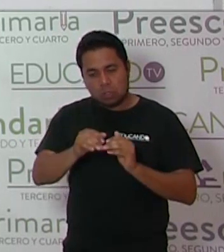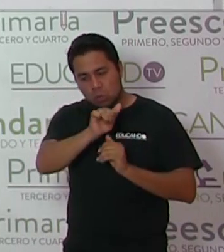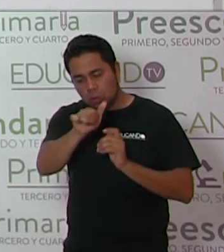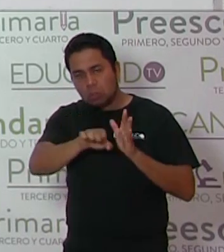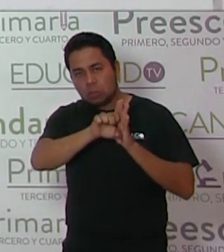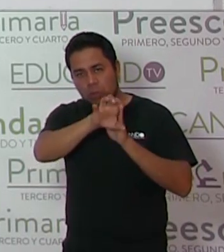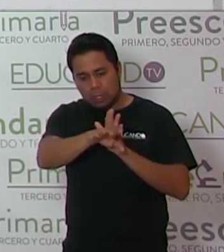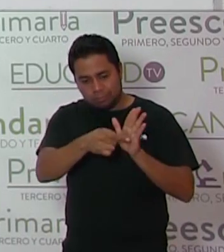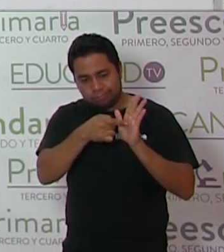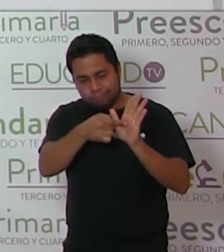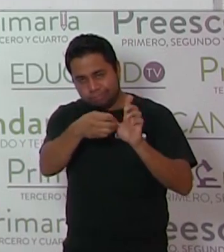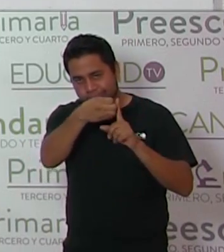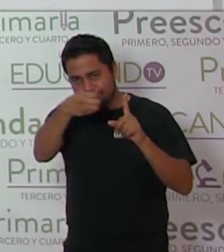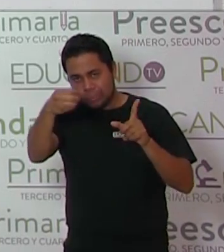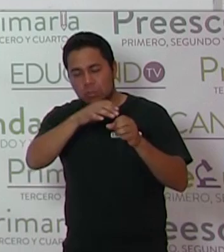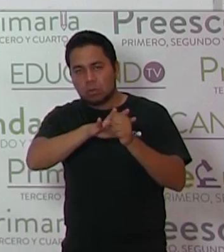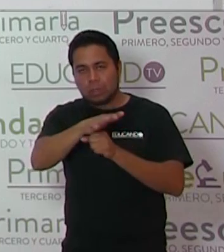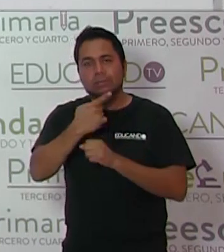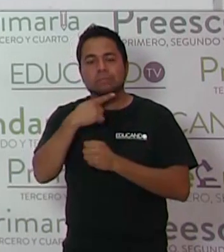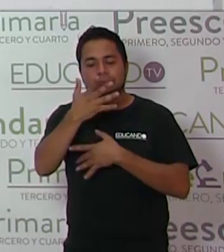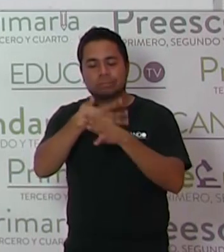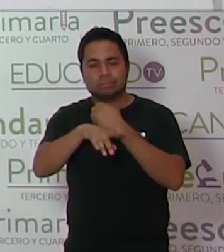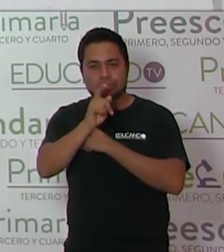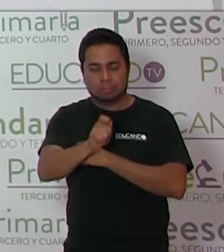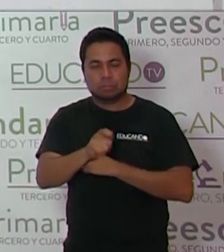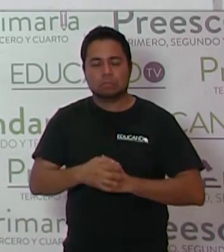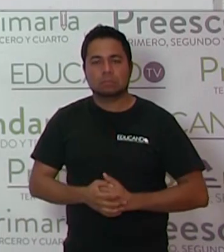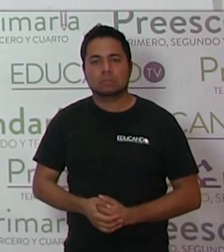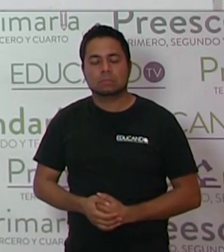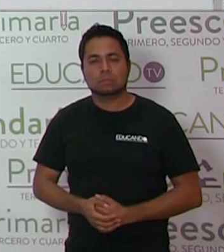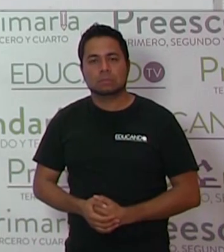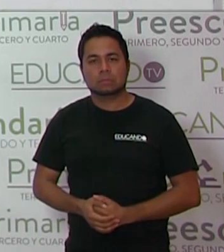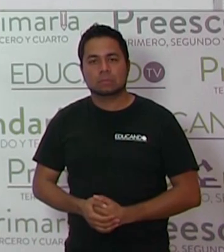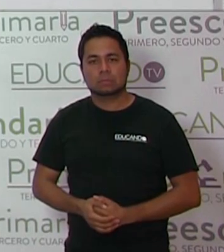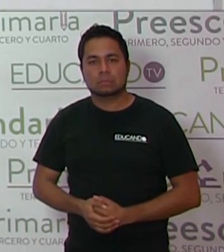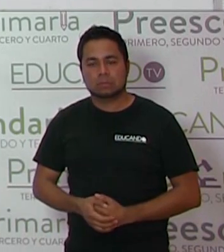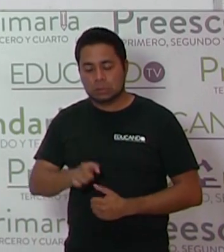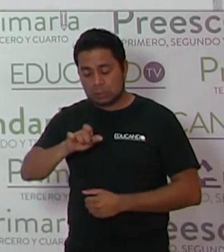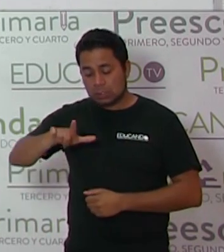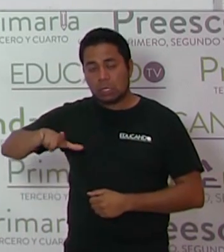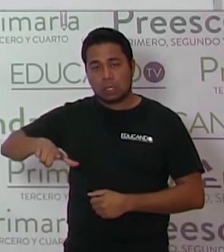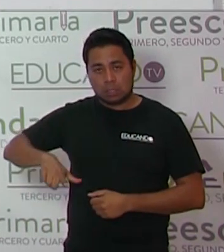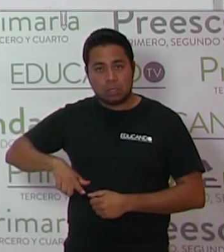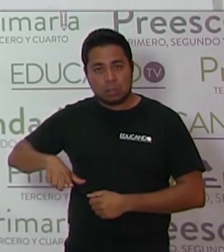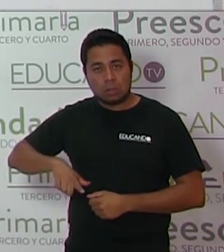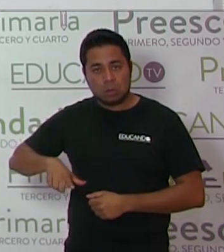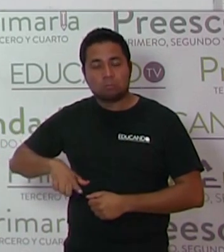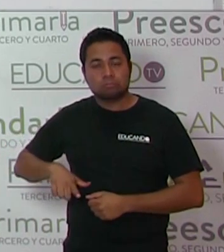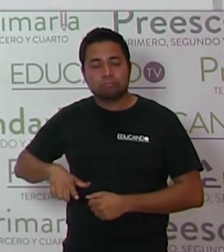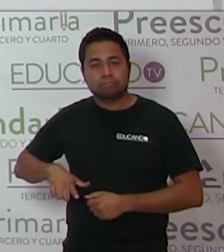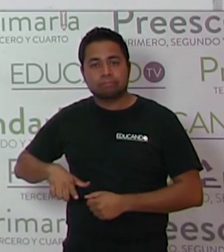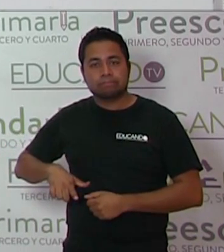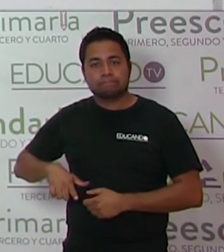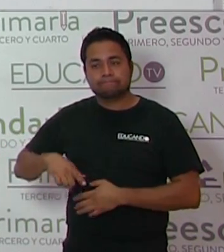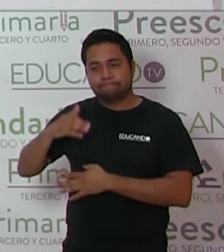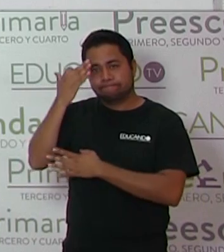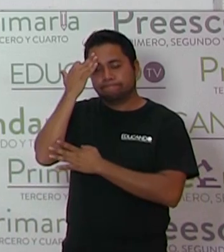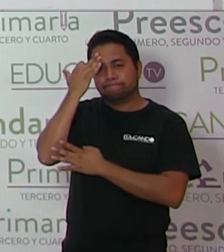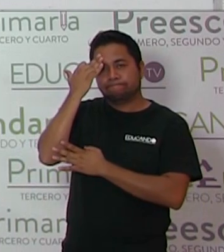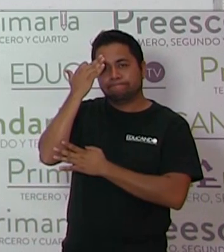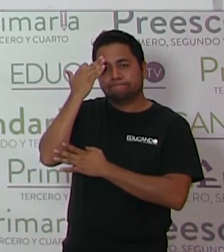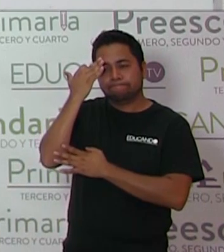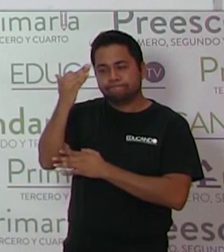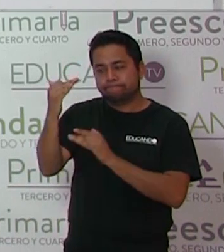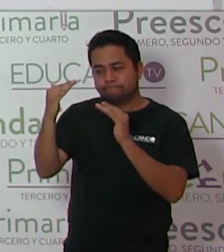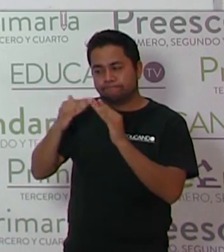ejemplo, el siguiente ejercicio. Dice así: el gobernador pasaba largas temporadas en